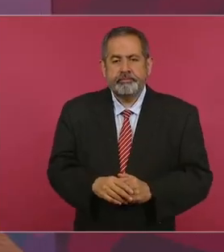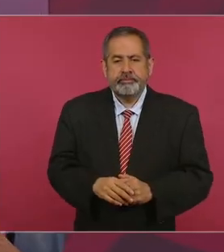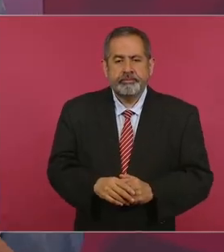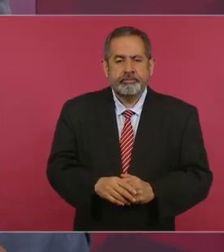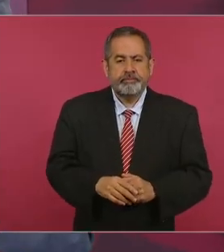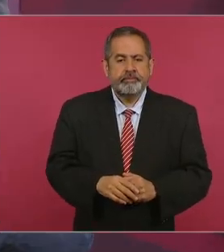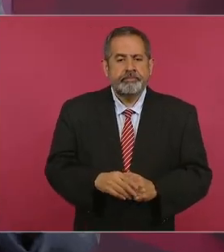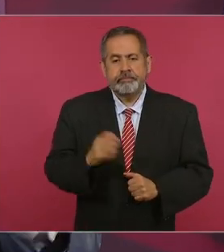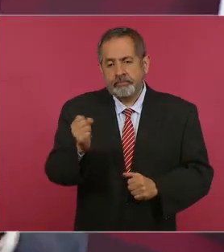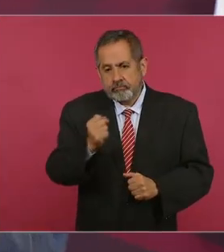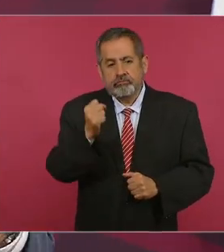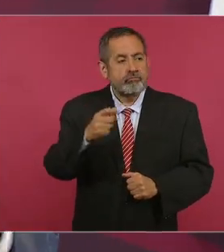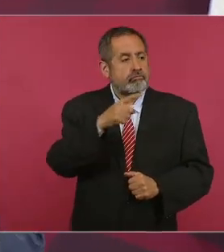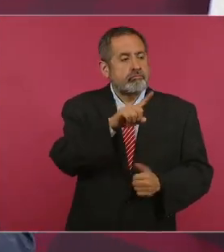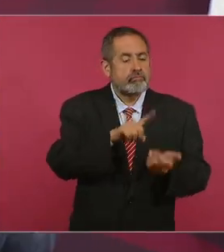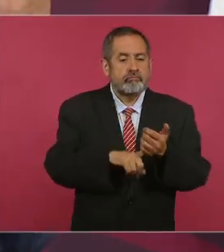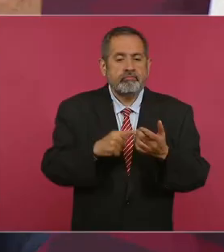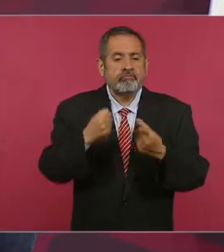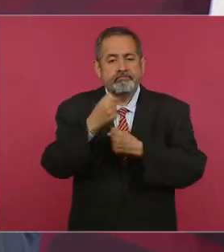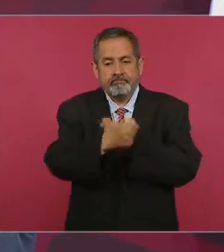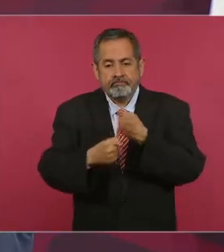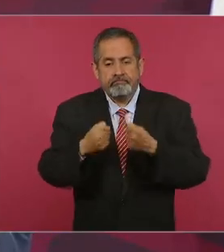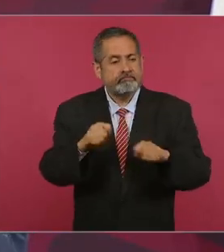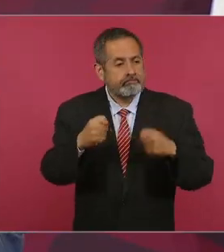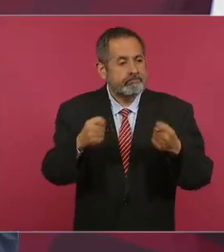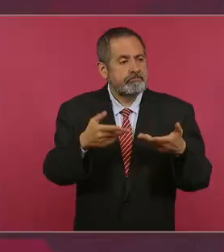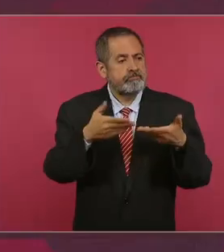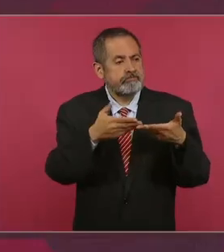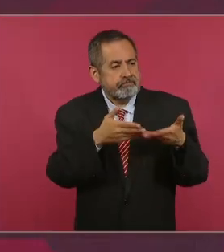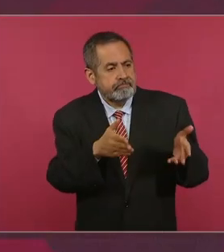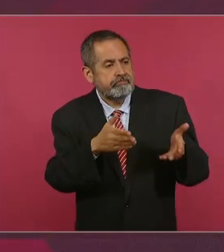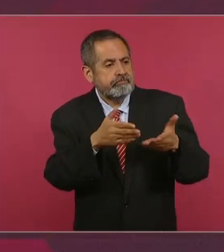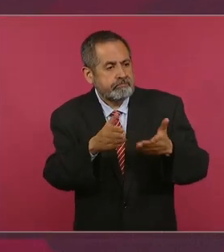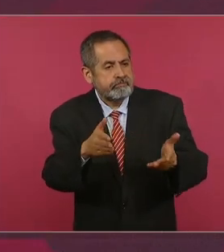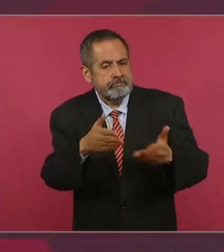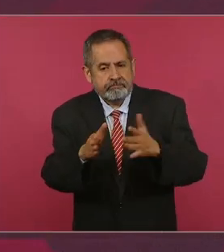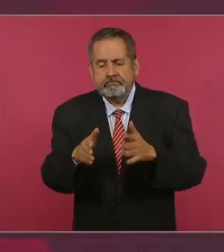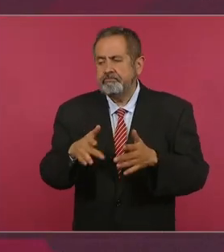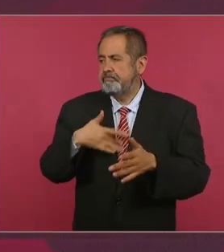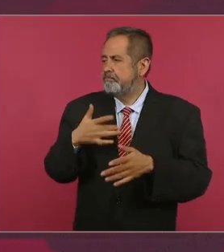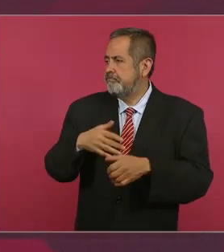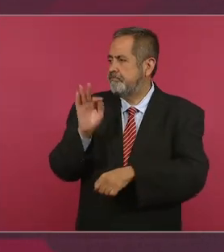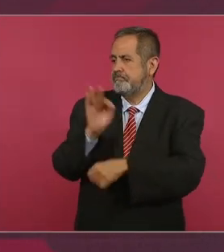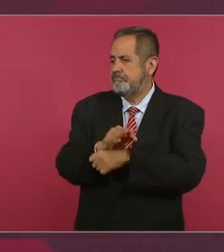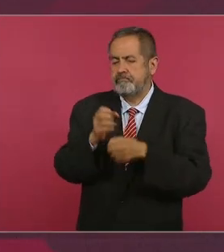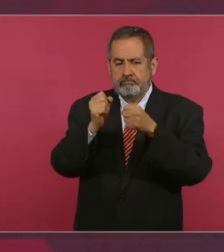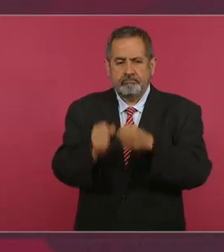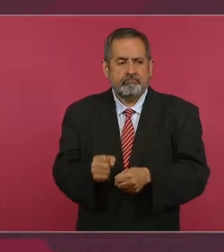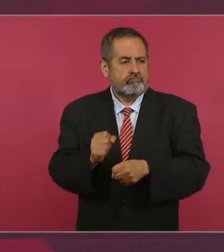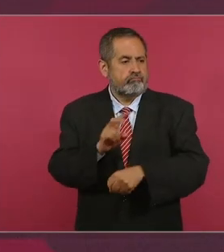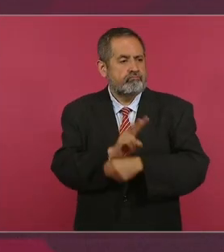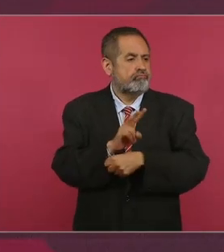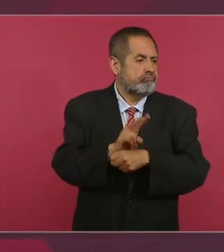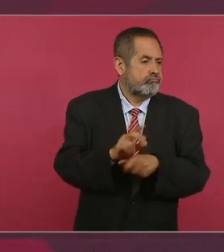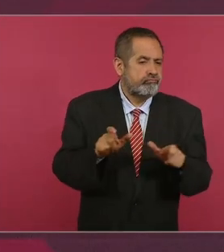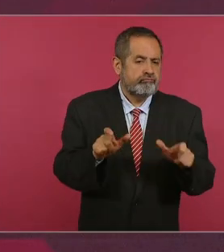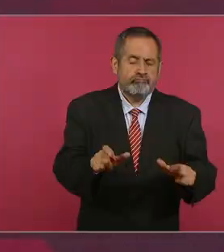afortunadamente ya las tiendas se están abriendo, se está dando seguridad en toda la